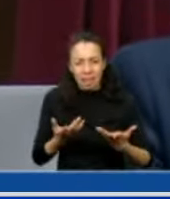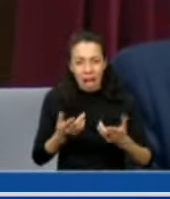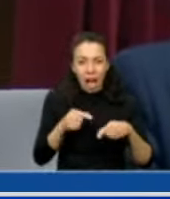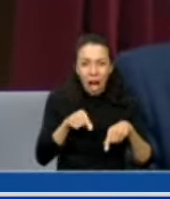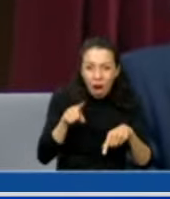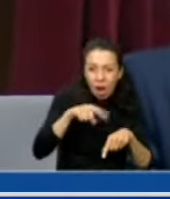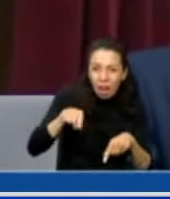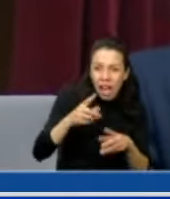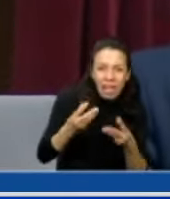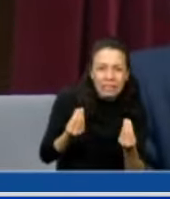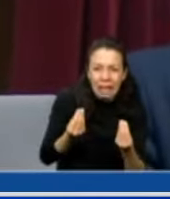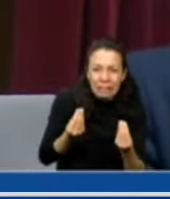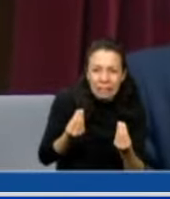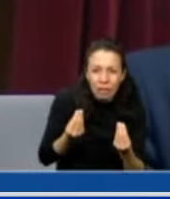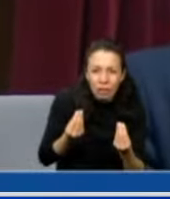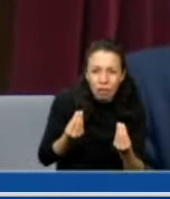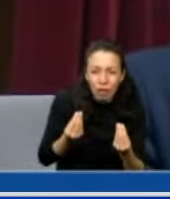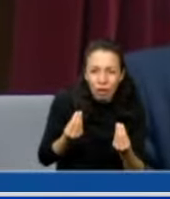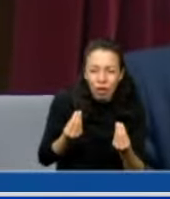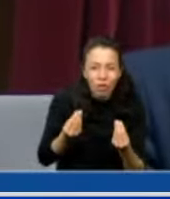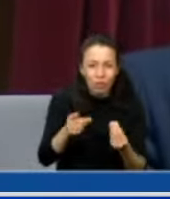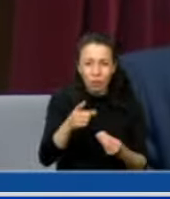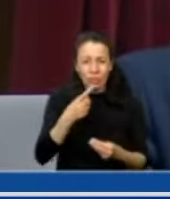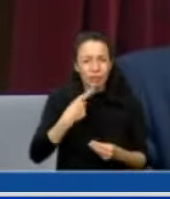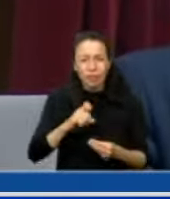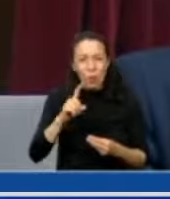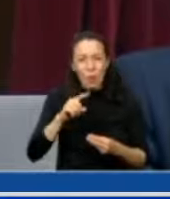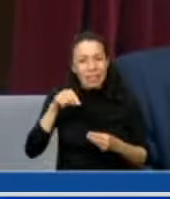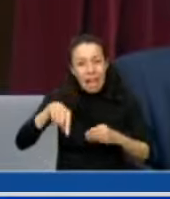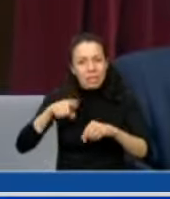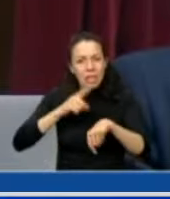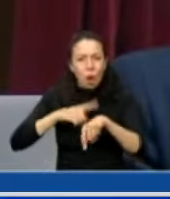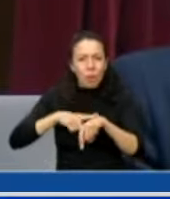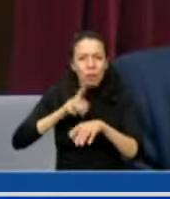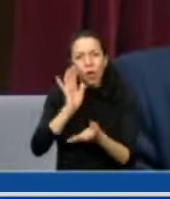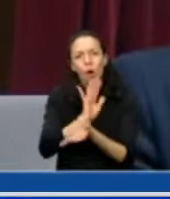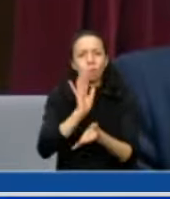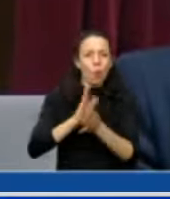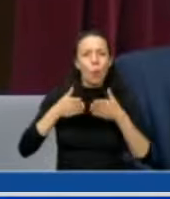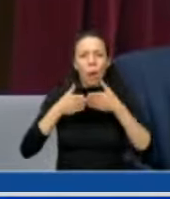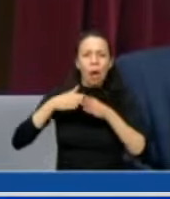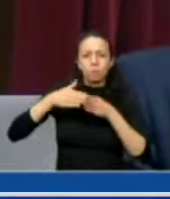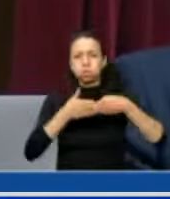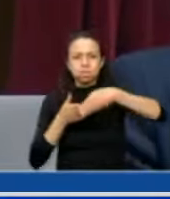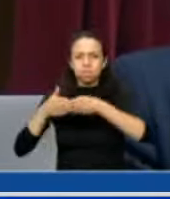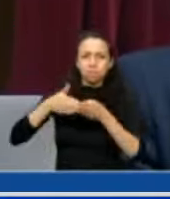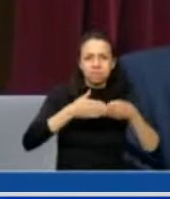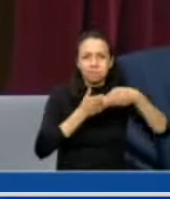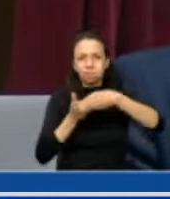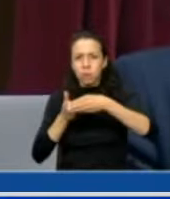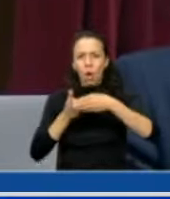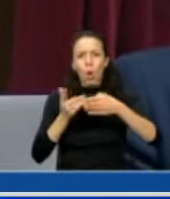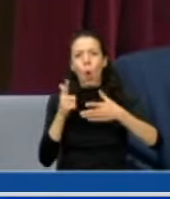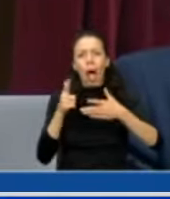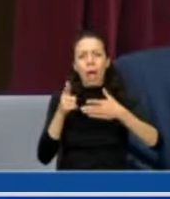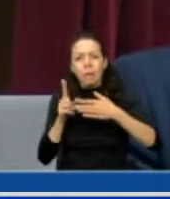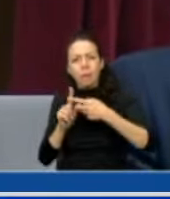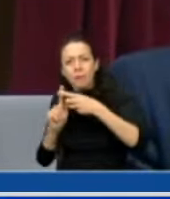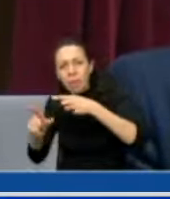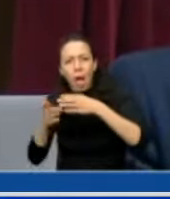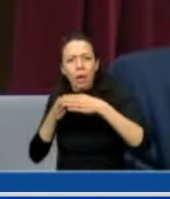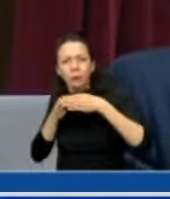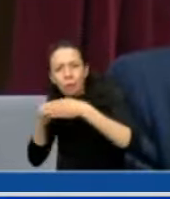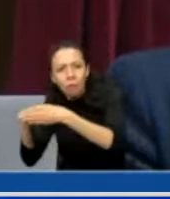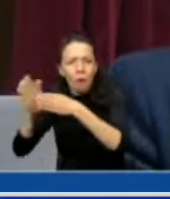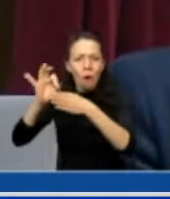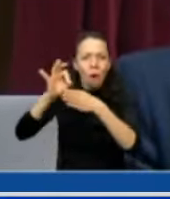más benévolo, como usted mismo lo está diciendo. Pero yo estoy diciendo lo que es objetivamente, lo que es una realidad, que fundamentalmente en el Congreso, porque